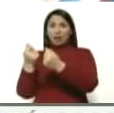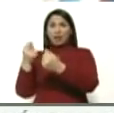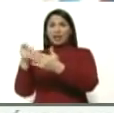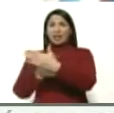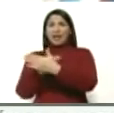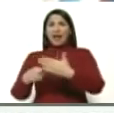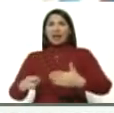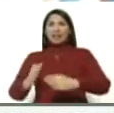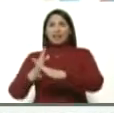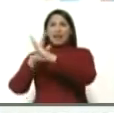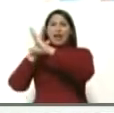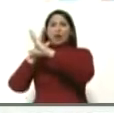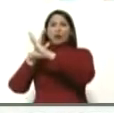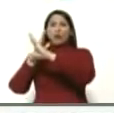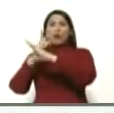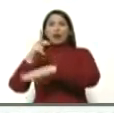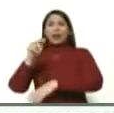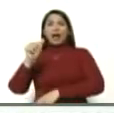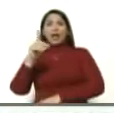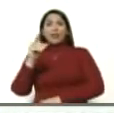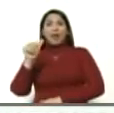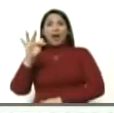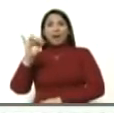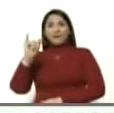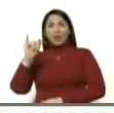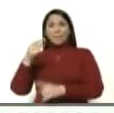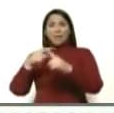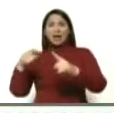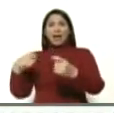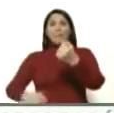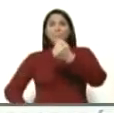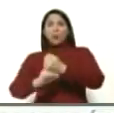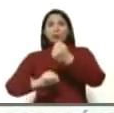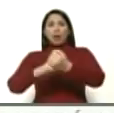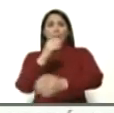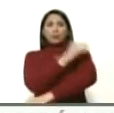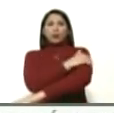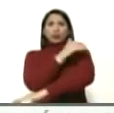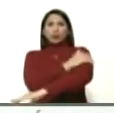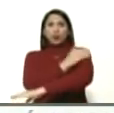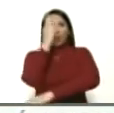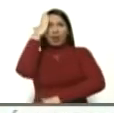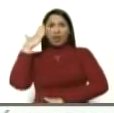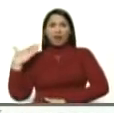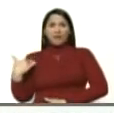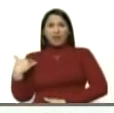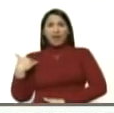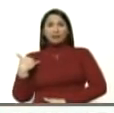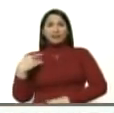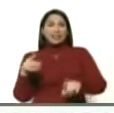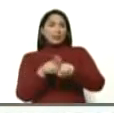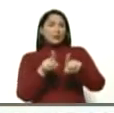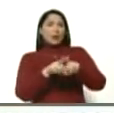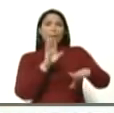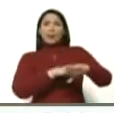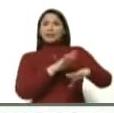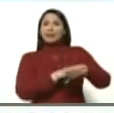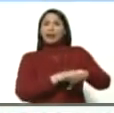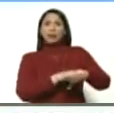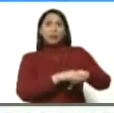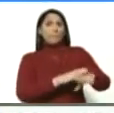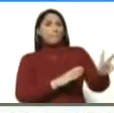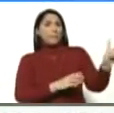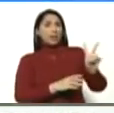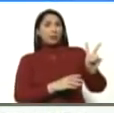la oposición libia. Cualquier parecido con lo que está ocurriendo con Venezuela está de más explicar. Hay